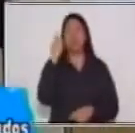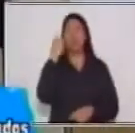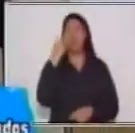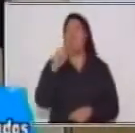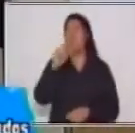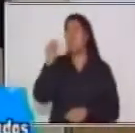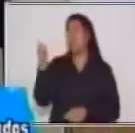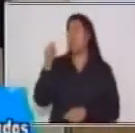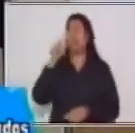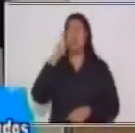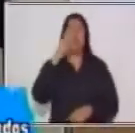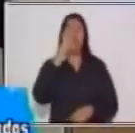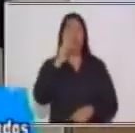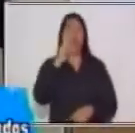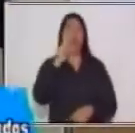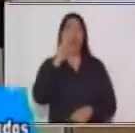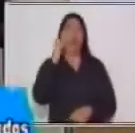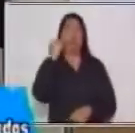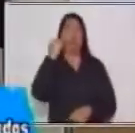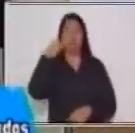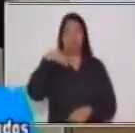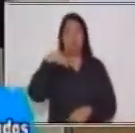usa una K igual